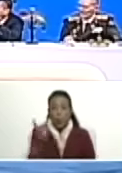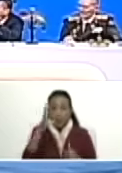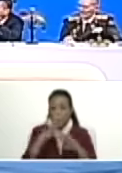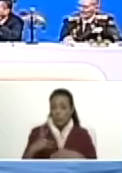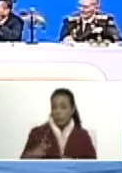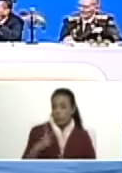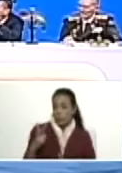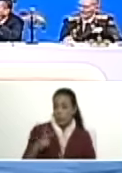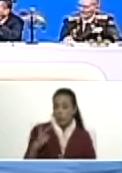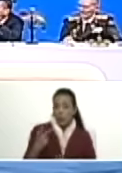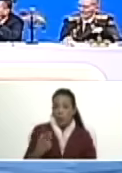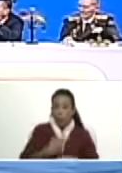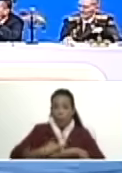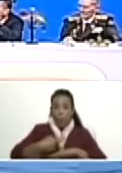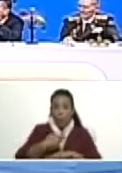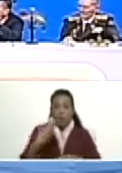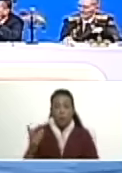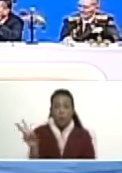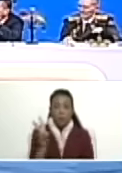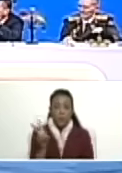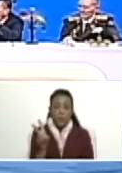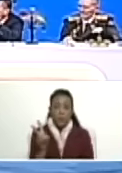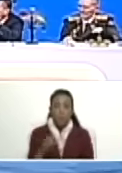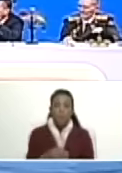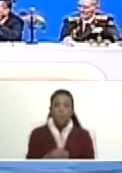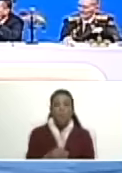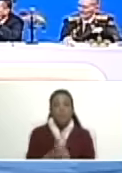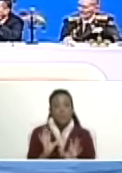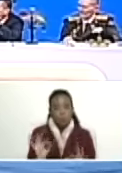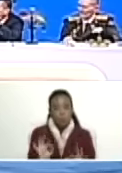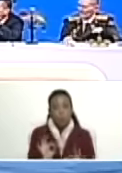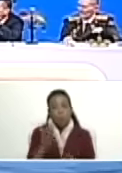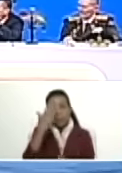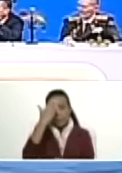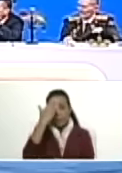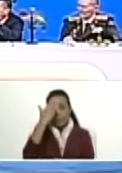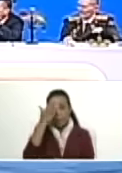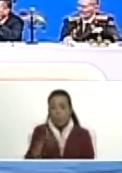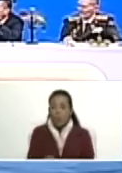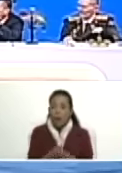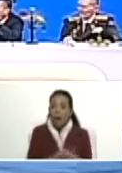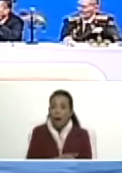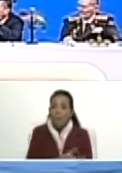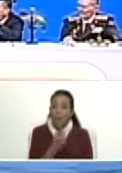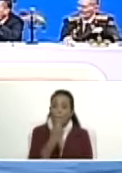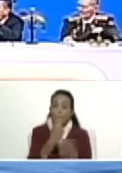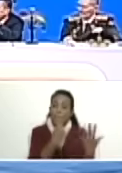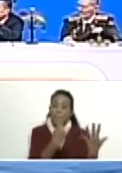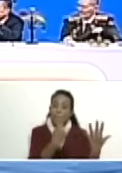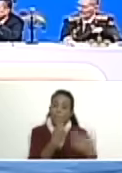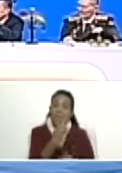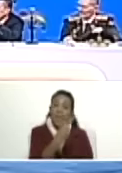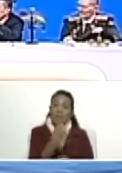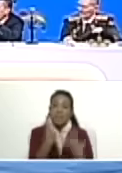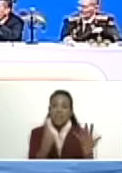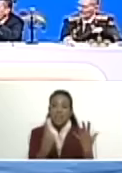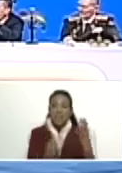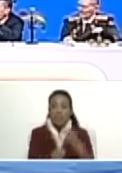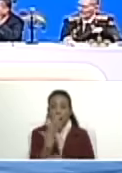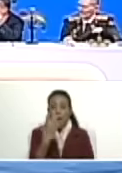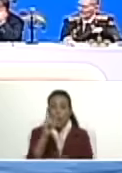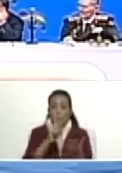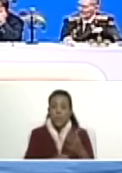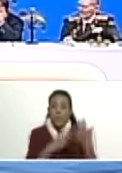que el gobierno de la República de Venezuela, tomando en consideración que hoy 26 de mayo de